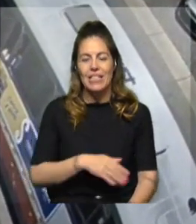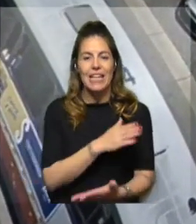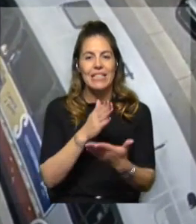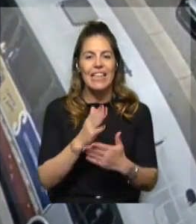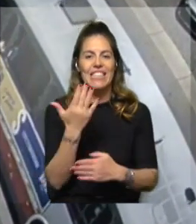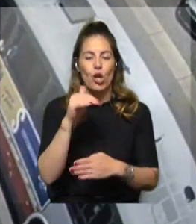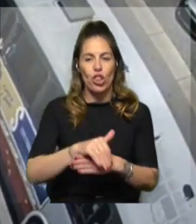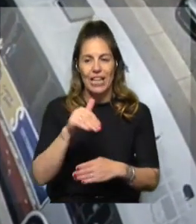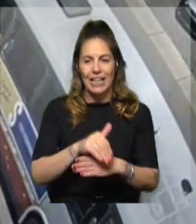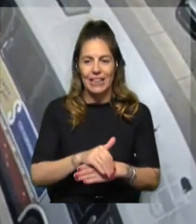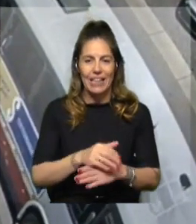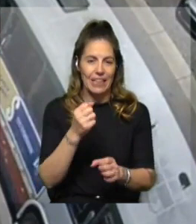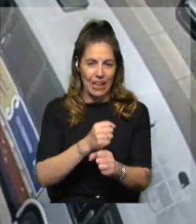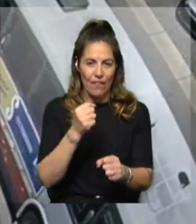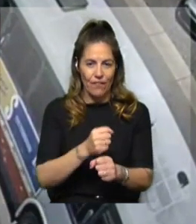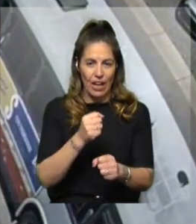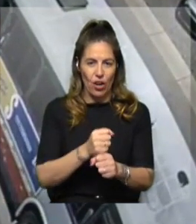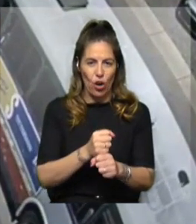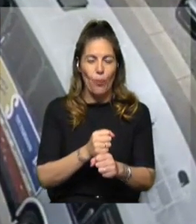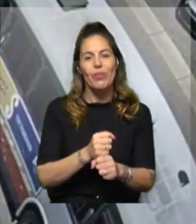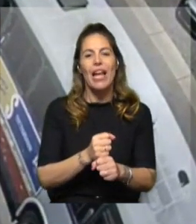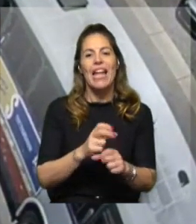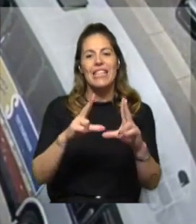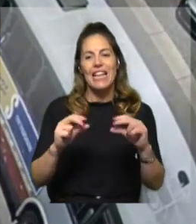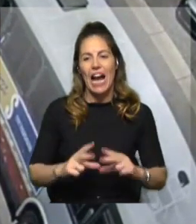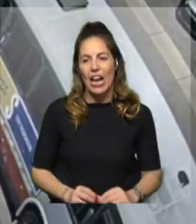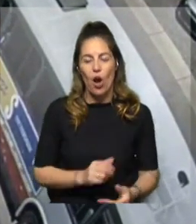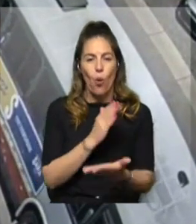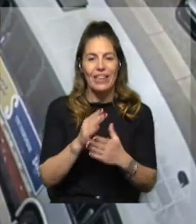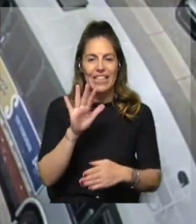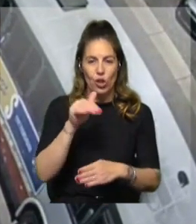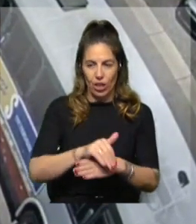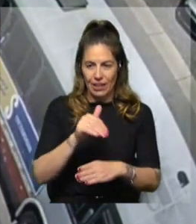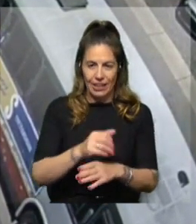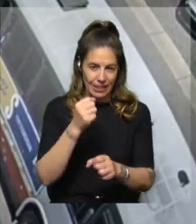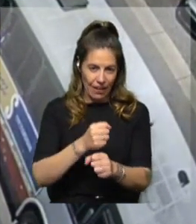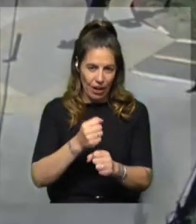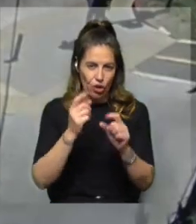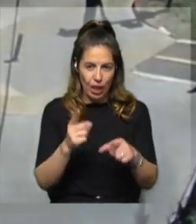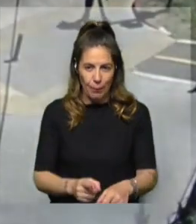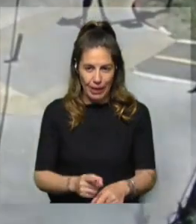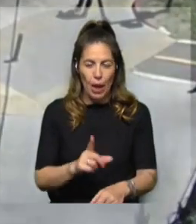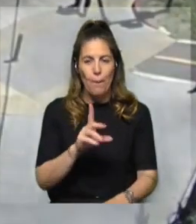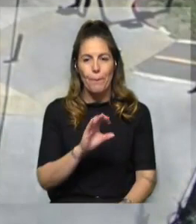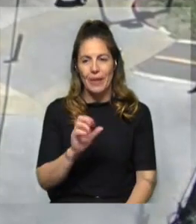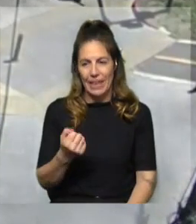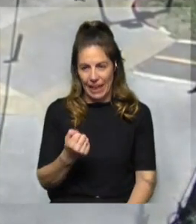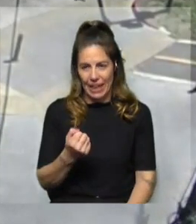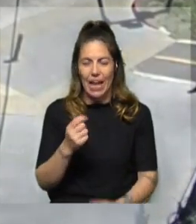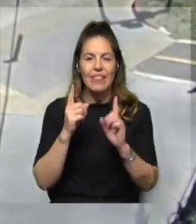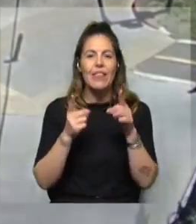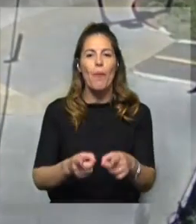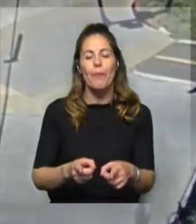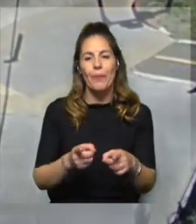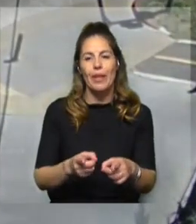de la tarde. Nicaragua entre Batoví y Fernández Crespo hasta las 5 de la tarde hay trabajo de hormigonado. Luis Piera entre Yaro y Abadí